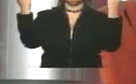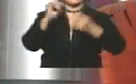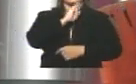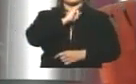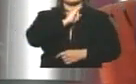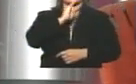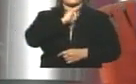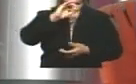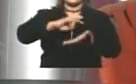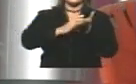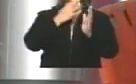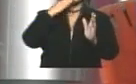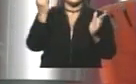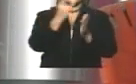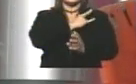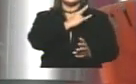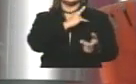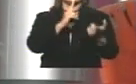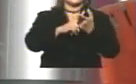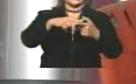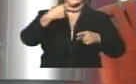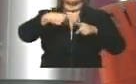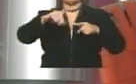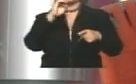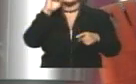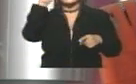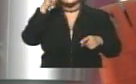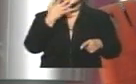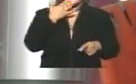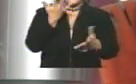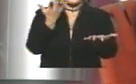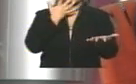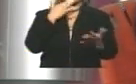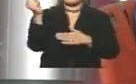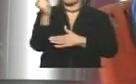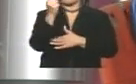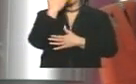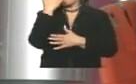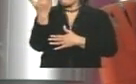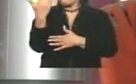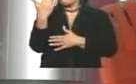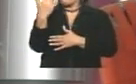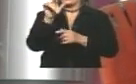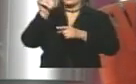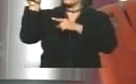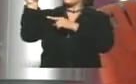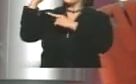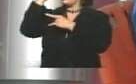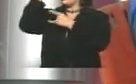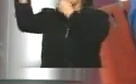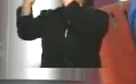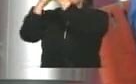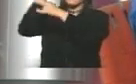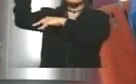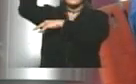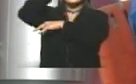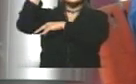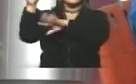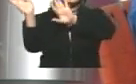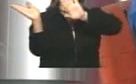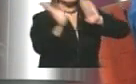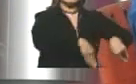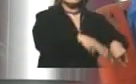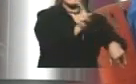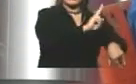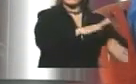identidad. Si tenemos un Estado que se vislumbra a mirar simplemente hacia lo extranjero y no mirar internamente hacia